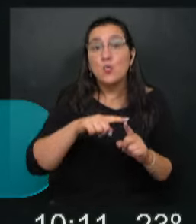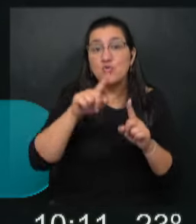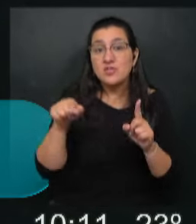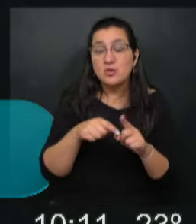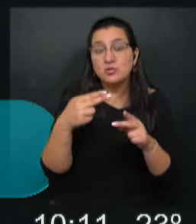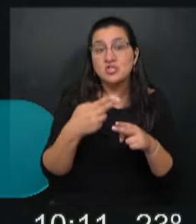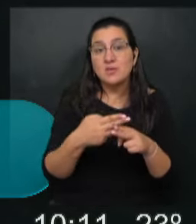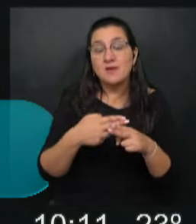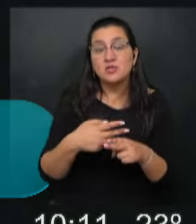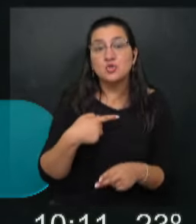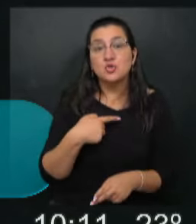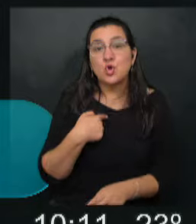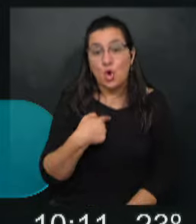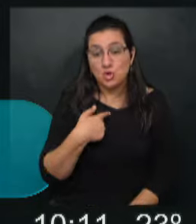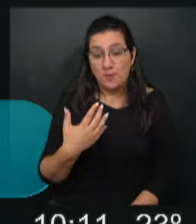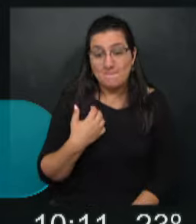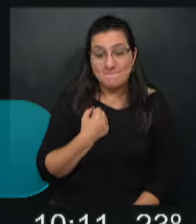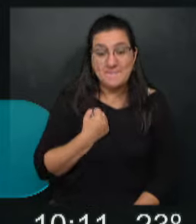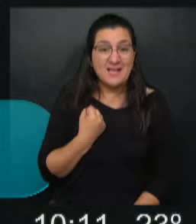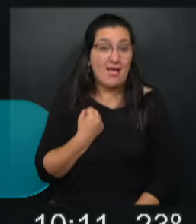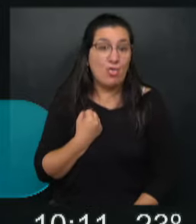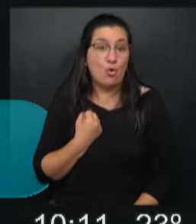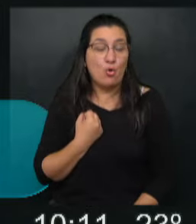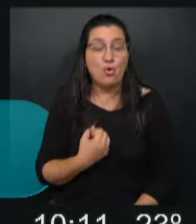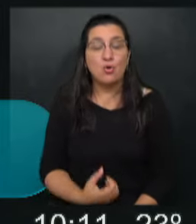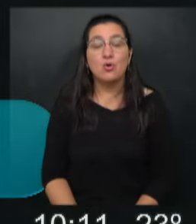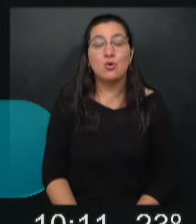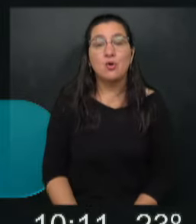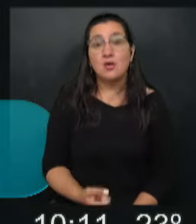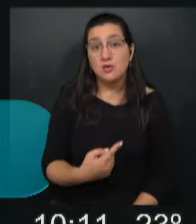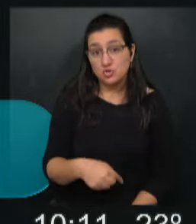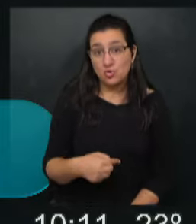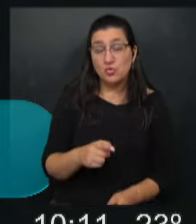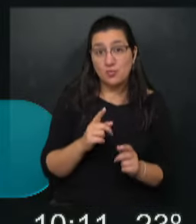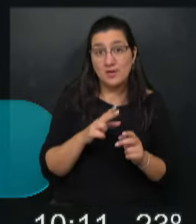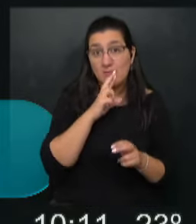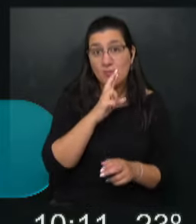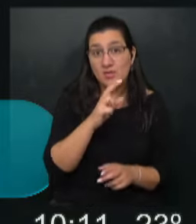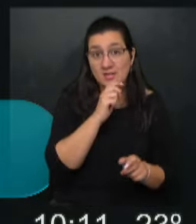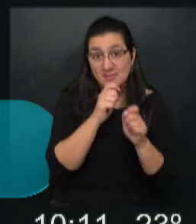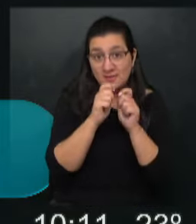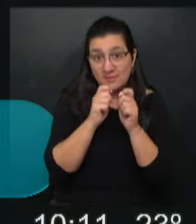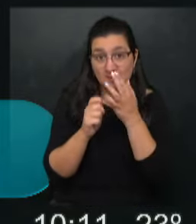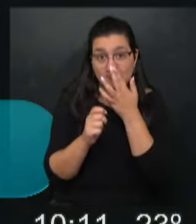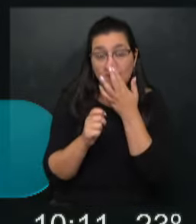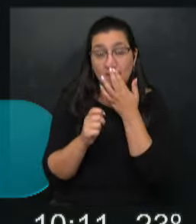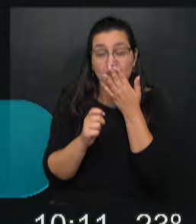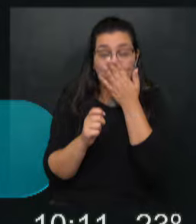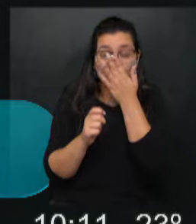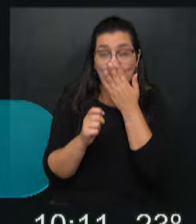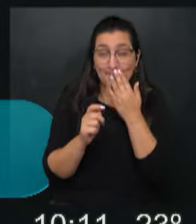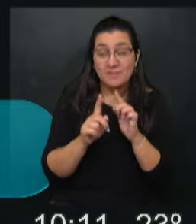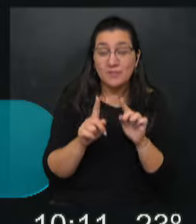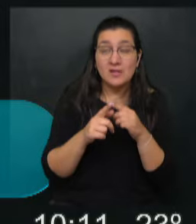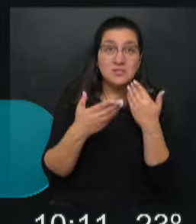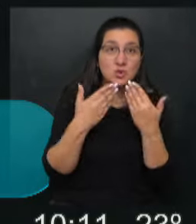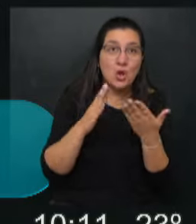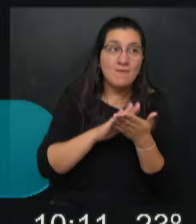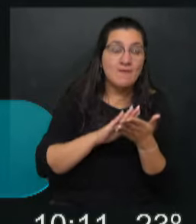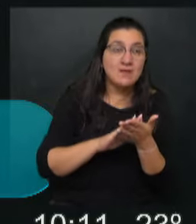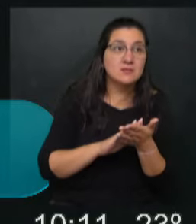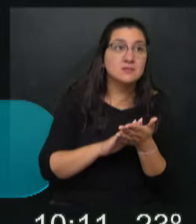una puerta que después tuve que sostener sobre todo en las entrevistas y en la comunicación, donde no solo se hablaba de la música,